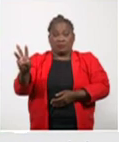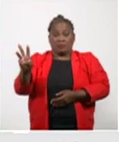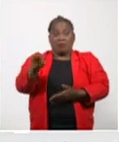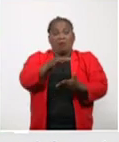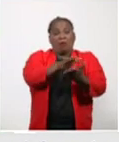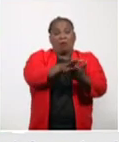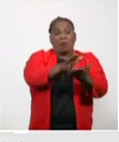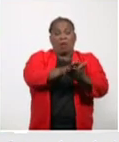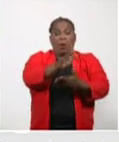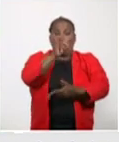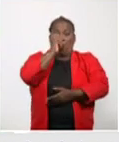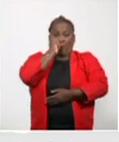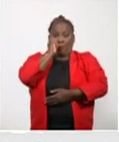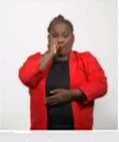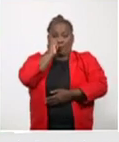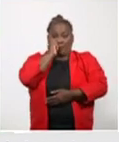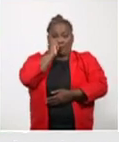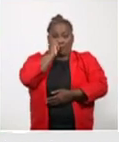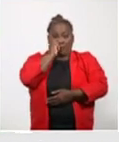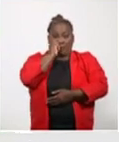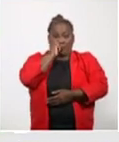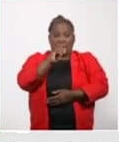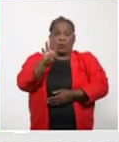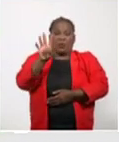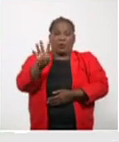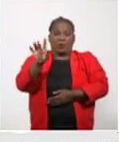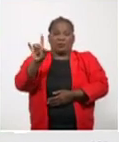hombres es el